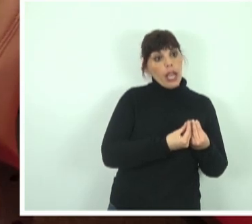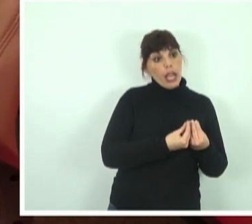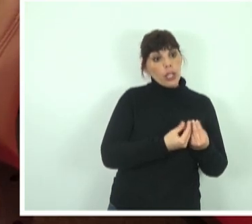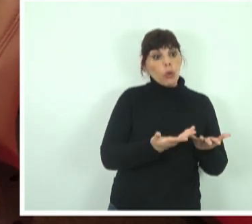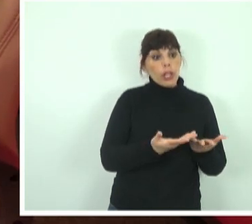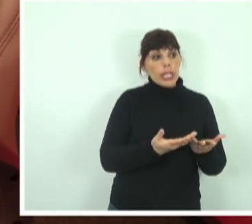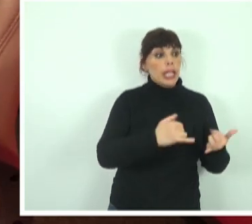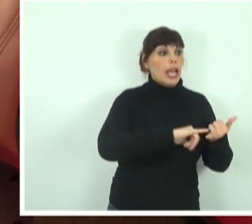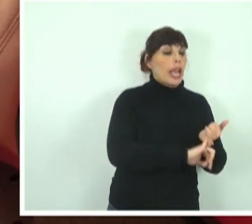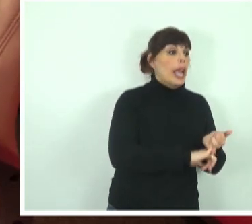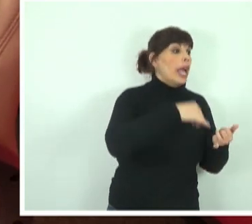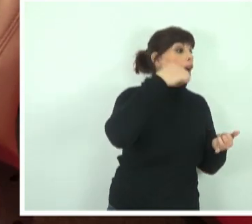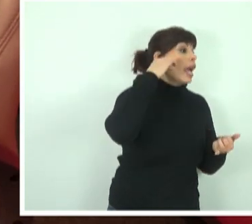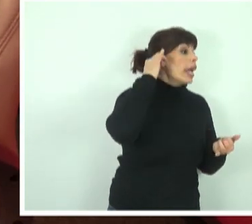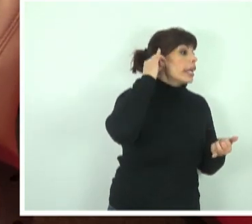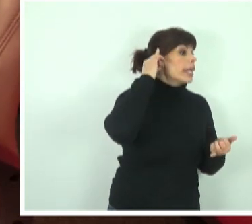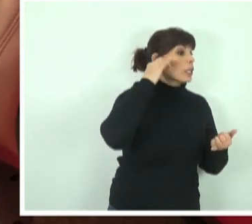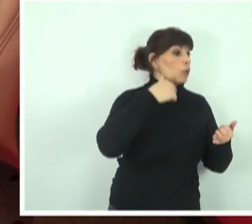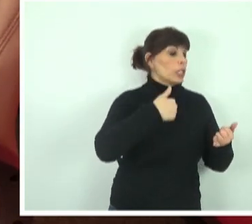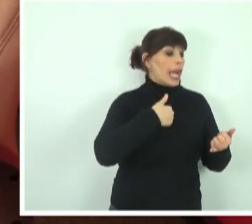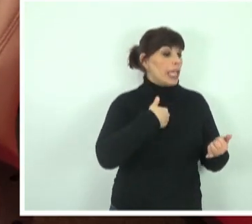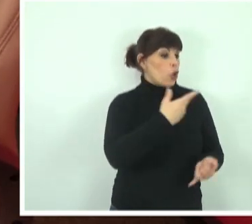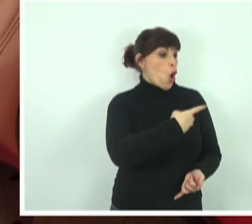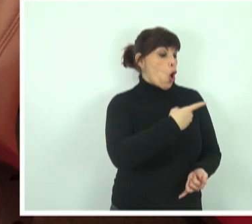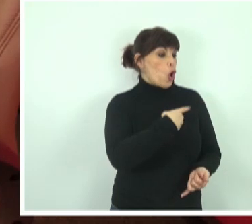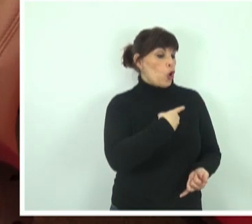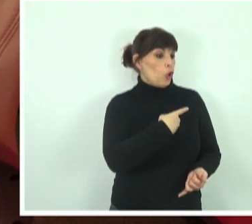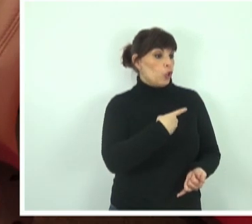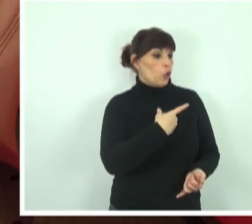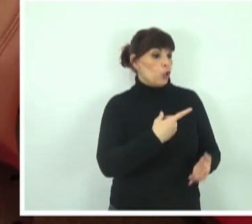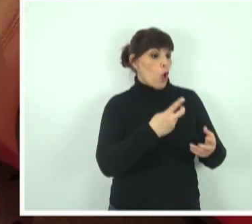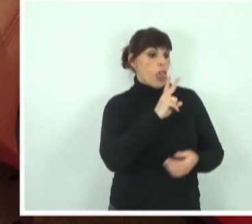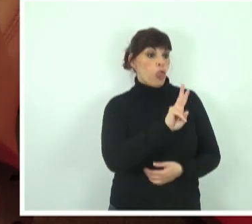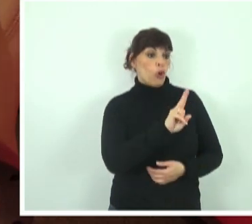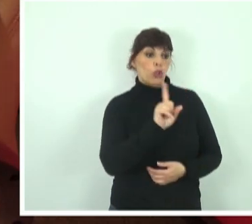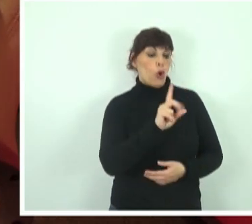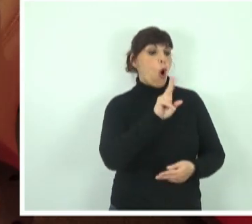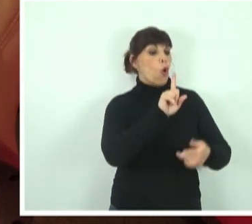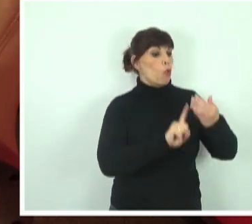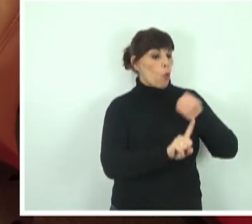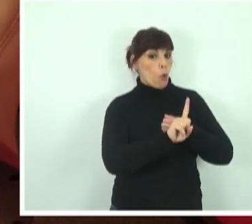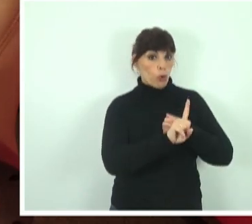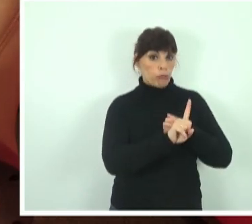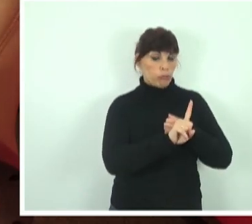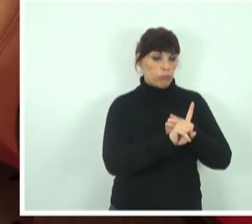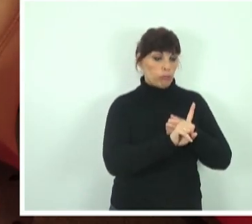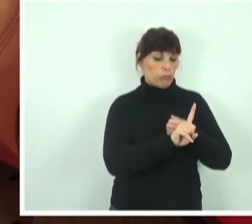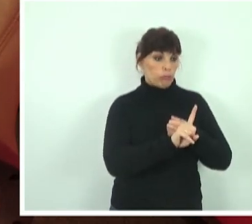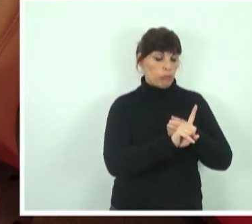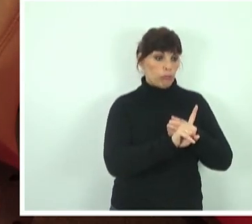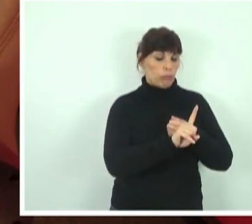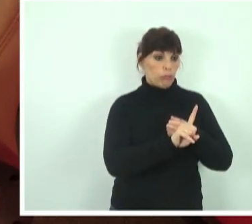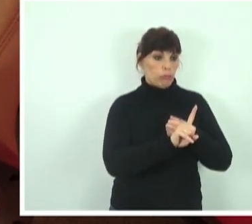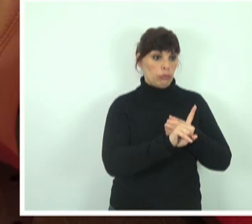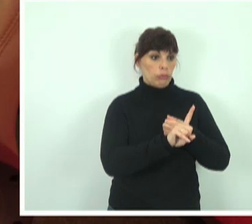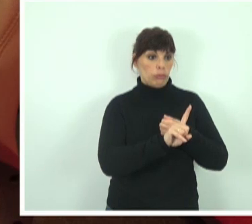somos tres, somos dos. Es muy pupenique, muy fácil. Dos somos cuando son